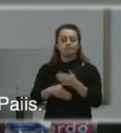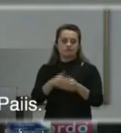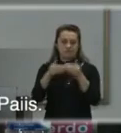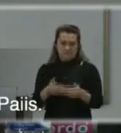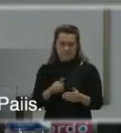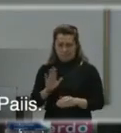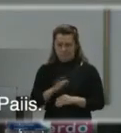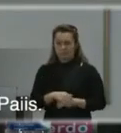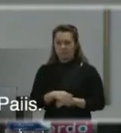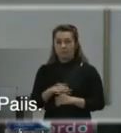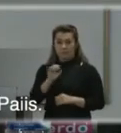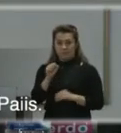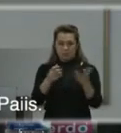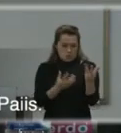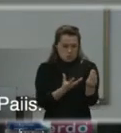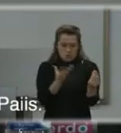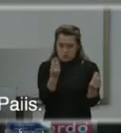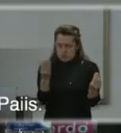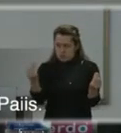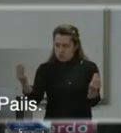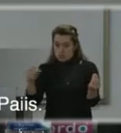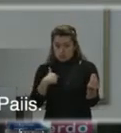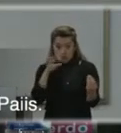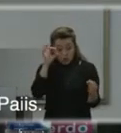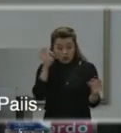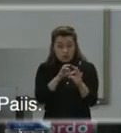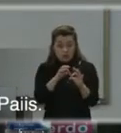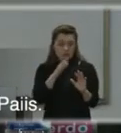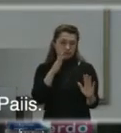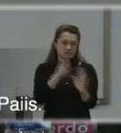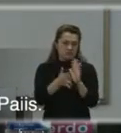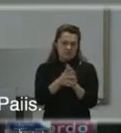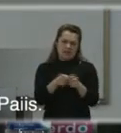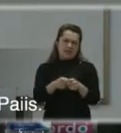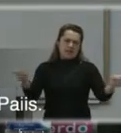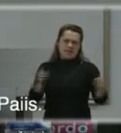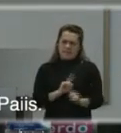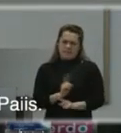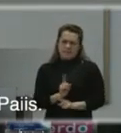Sobre los grupos focales, les repito, no entraré en gran detalle